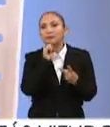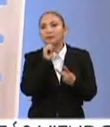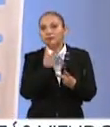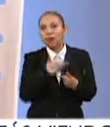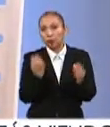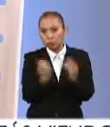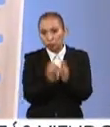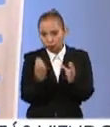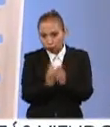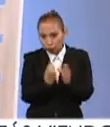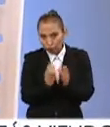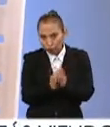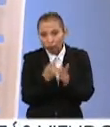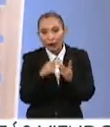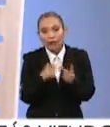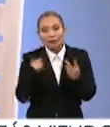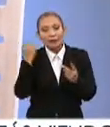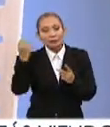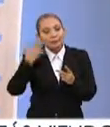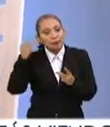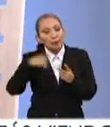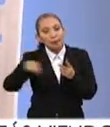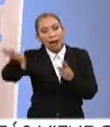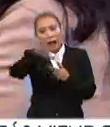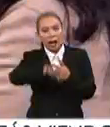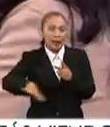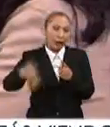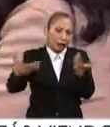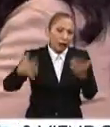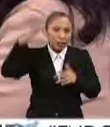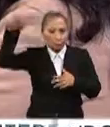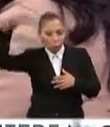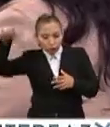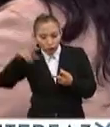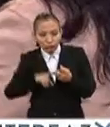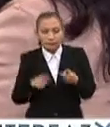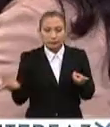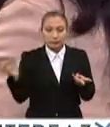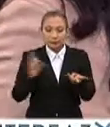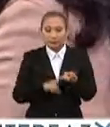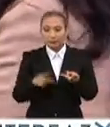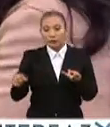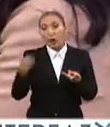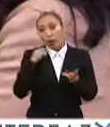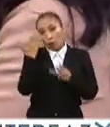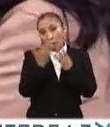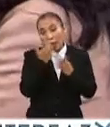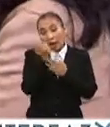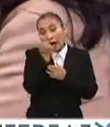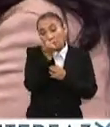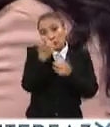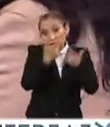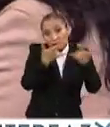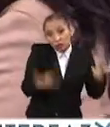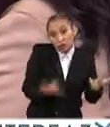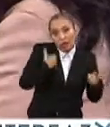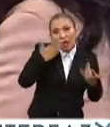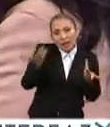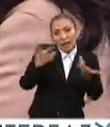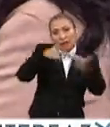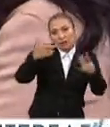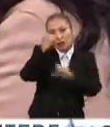también cursos y seminarios para población pues, adulta o estudiantes de historia, de